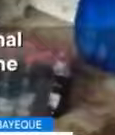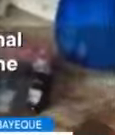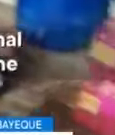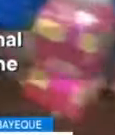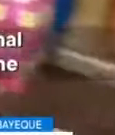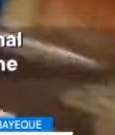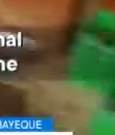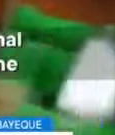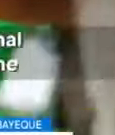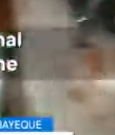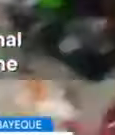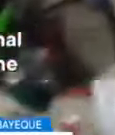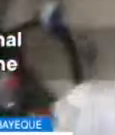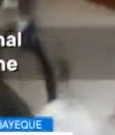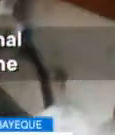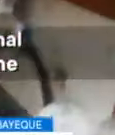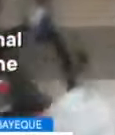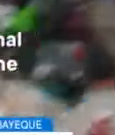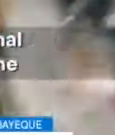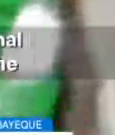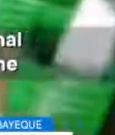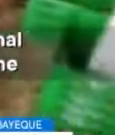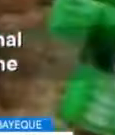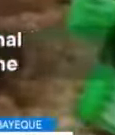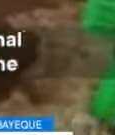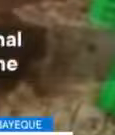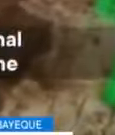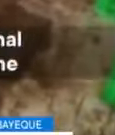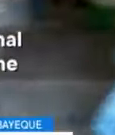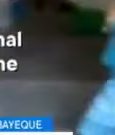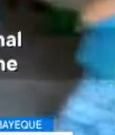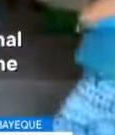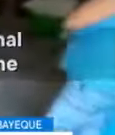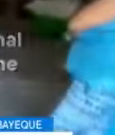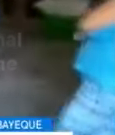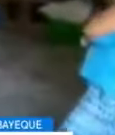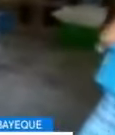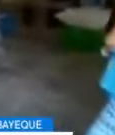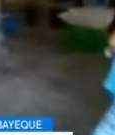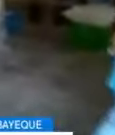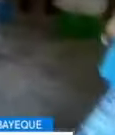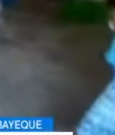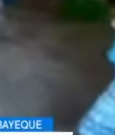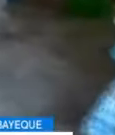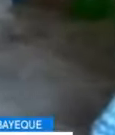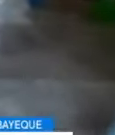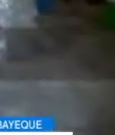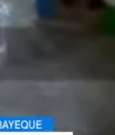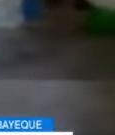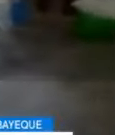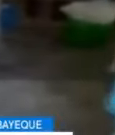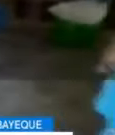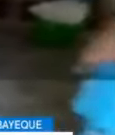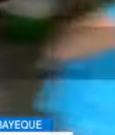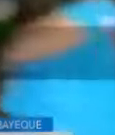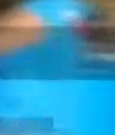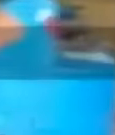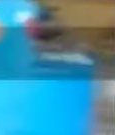kunata. Paikunatam, kunan, pachada, parjunkunya, ixpa, llapikaj, komisari, yakama, chay, piñakucha, chachinankupaj.